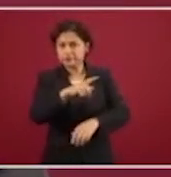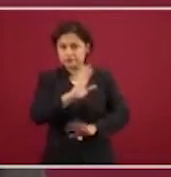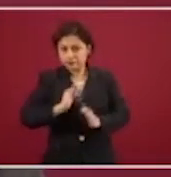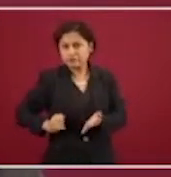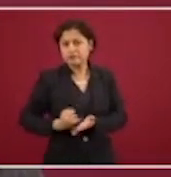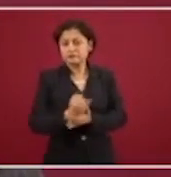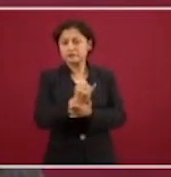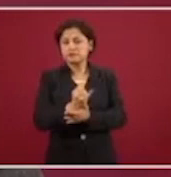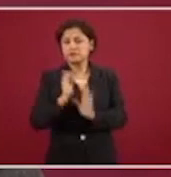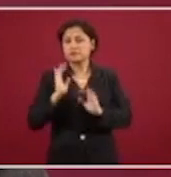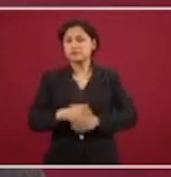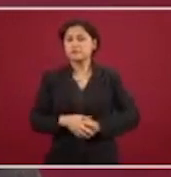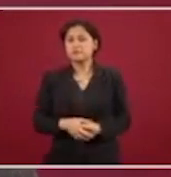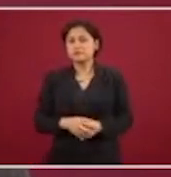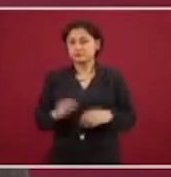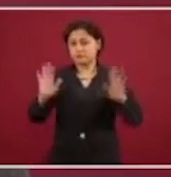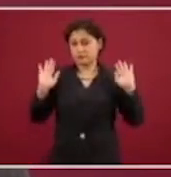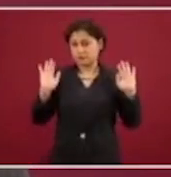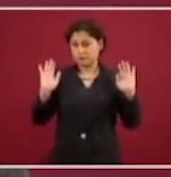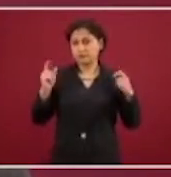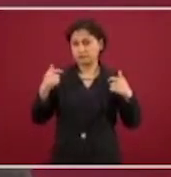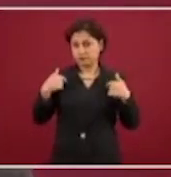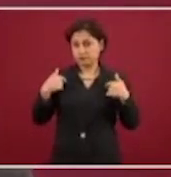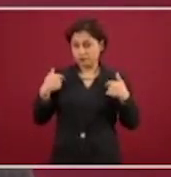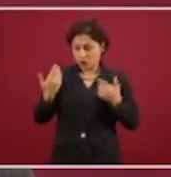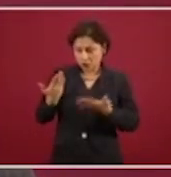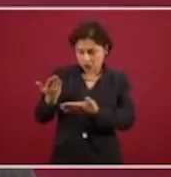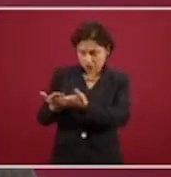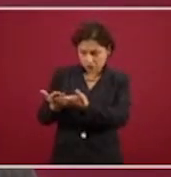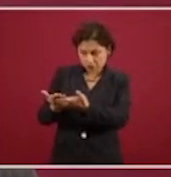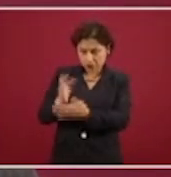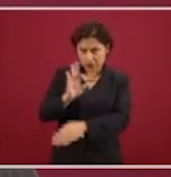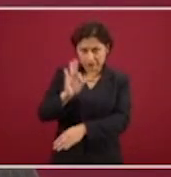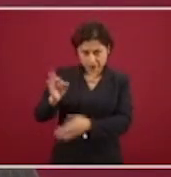decida. Les ofrezco adelantar la fecha,